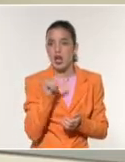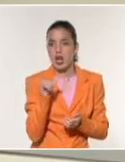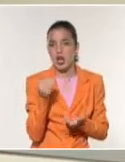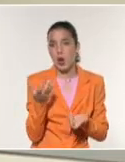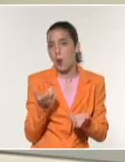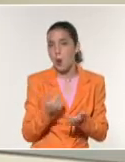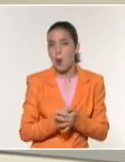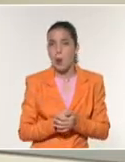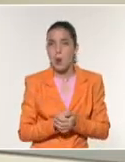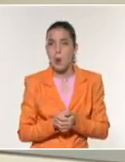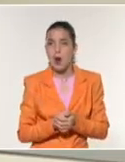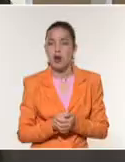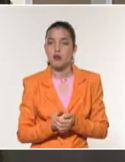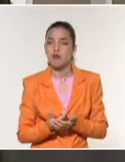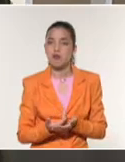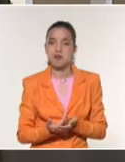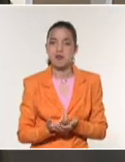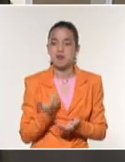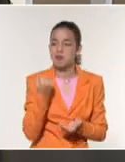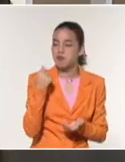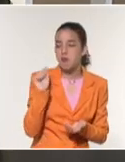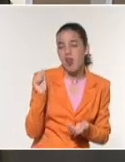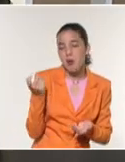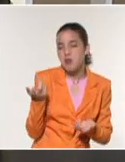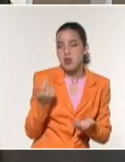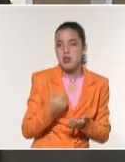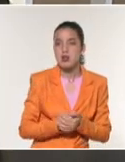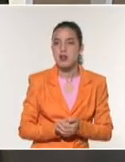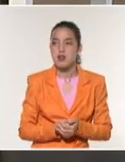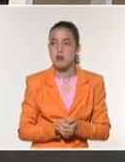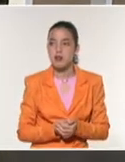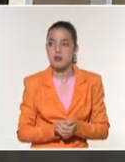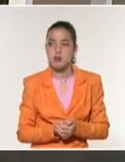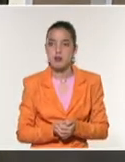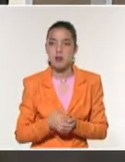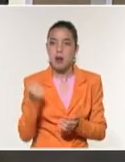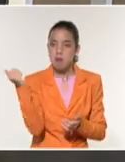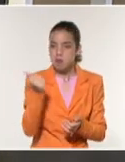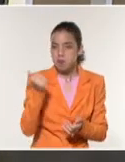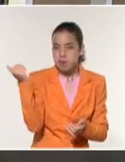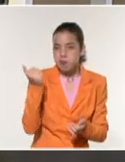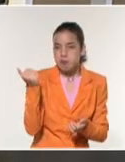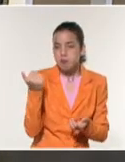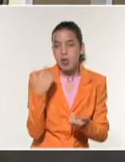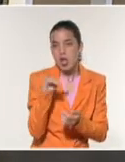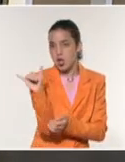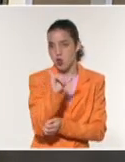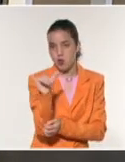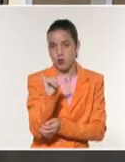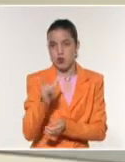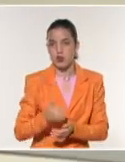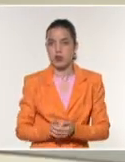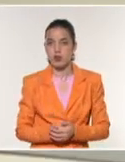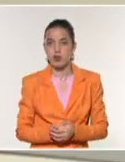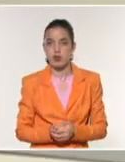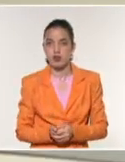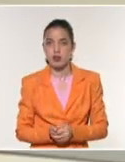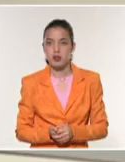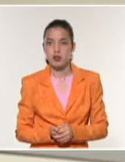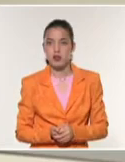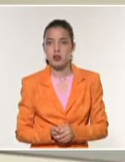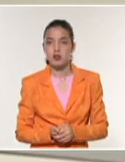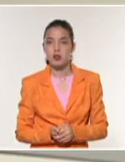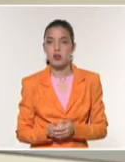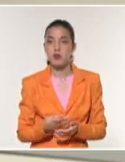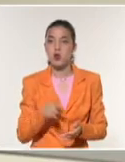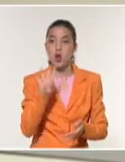de lesiones. Lesiones y privación ilegal de libertad a otra persona. A otra persona. Por eso es que se le hace una sanción conjunta de 4